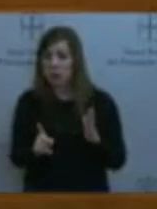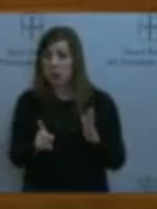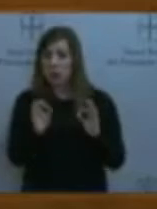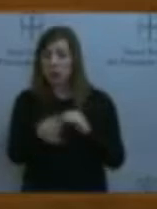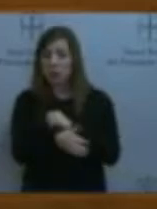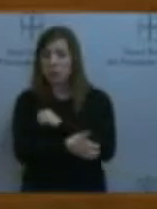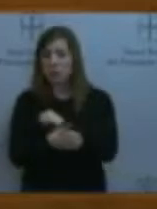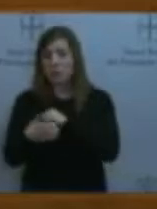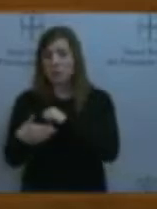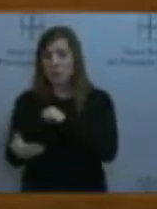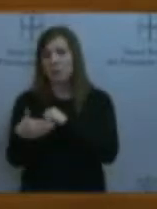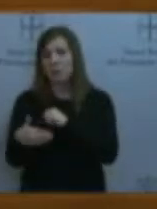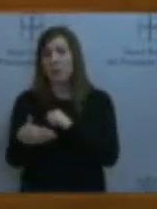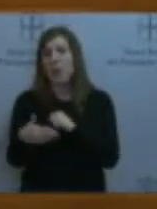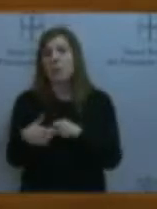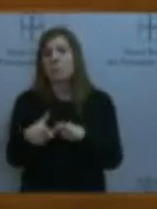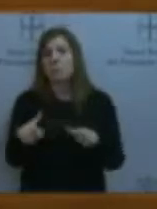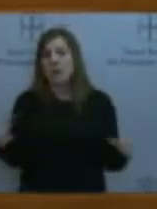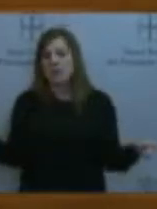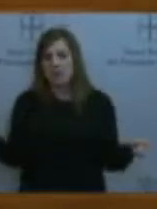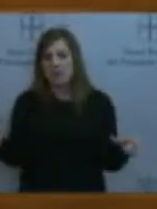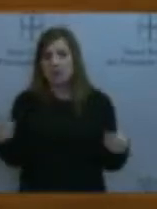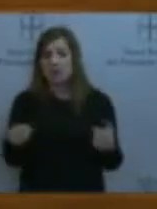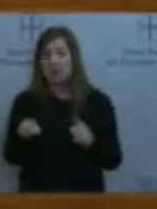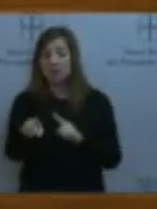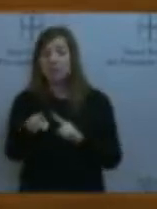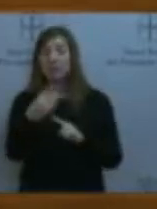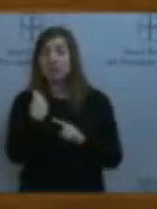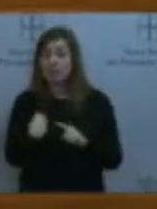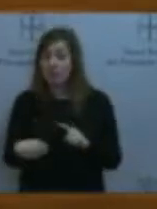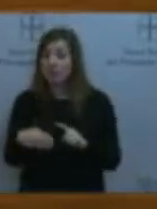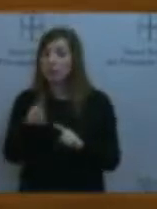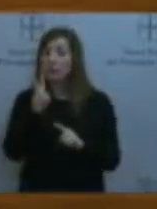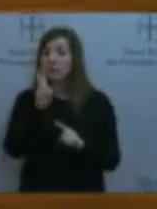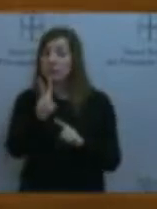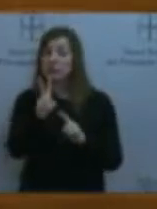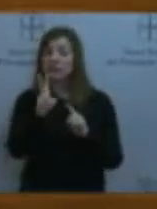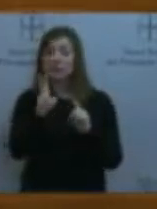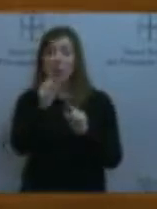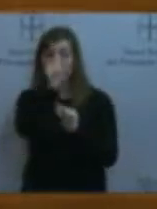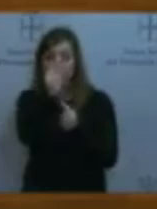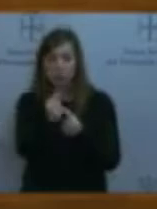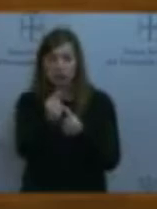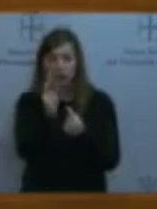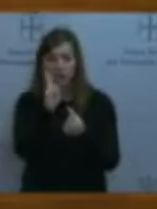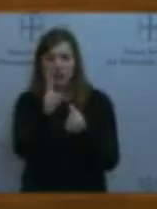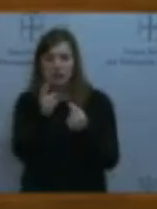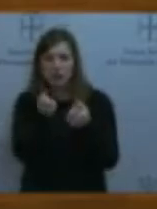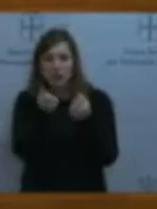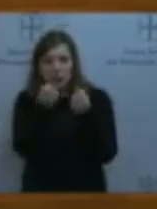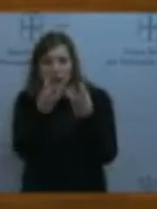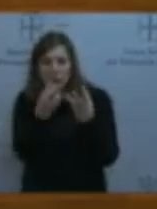precariedad. Ese es el detalle de lo que uno encuentra cuando mira ese presupuesto. El aparente aumento en el